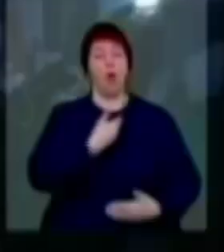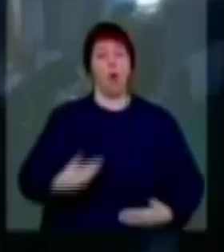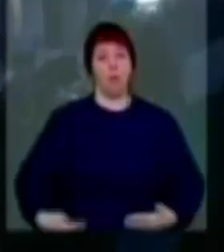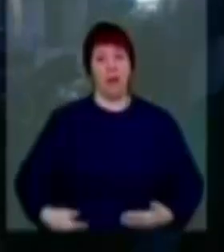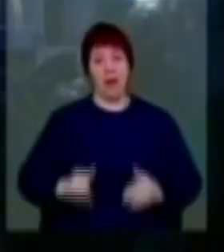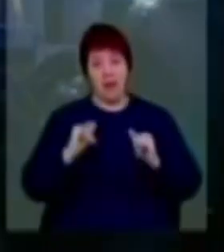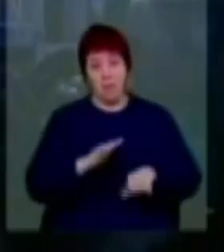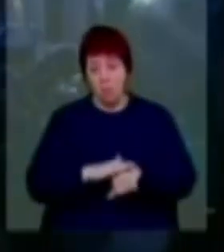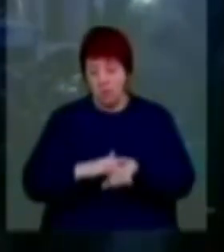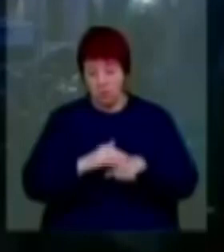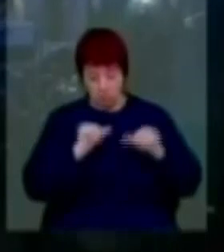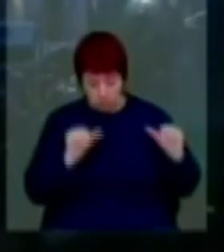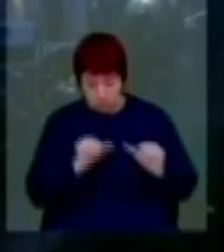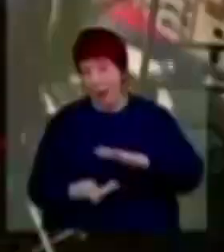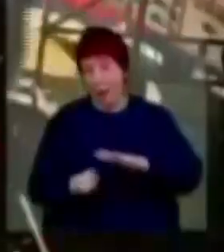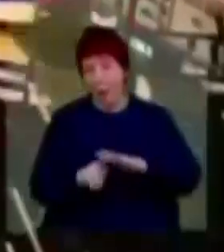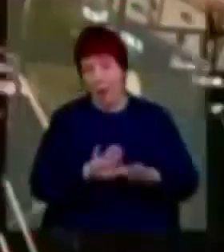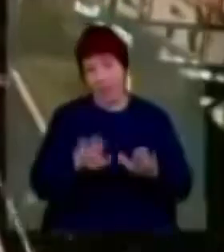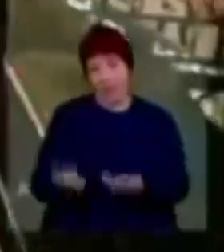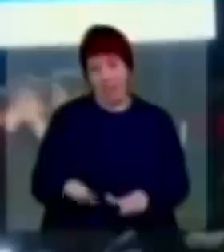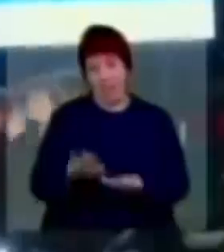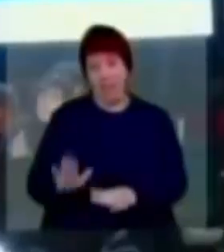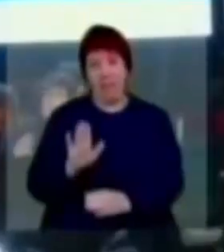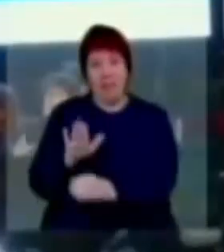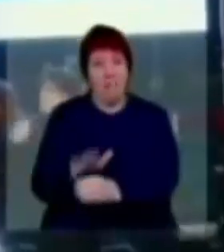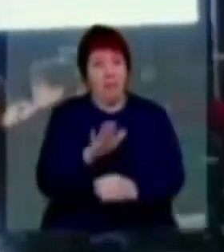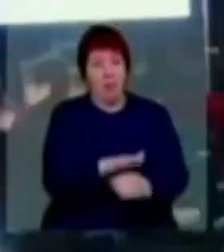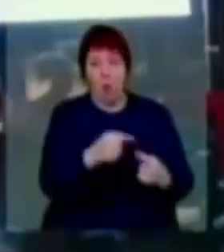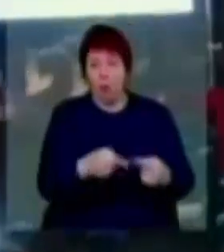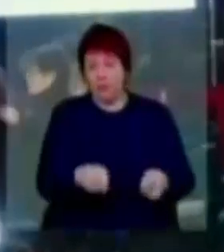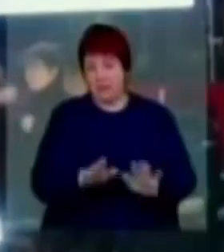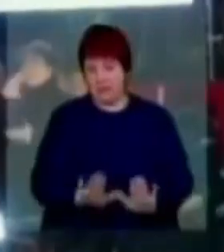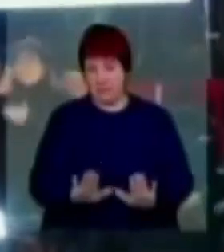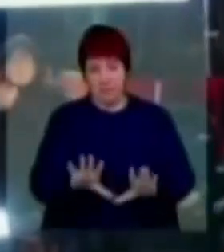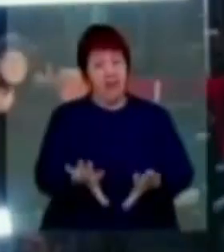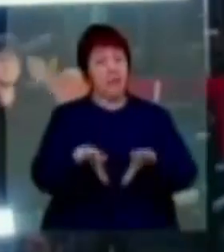crecer en apoyo para volver a ser gobierno hemos aceptado la propuesta